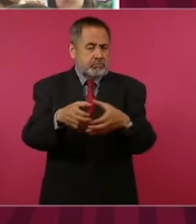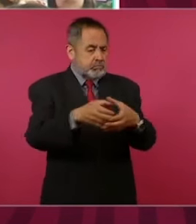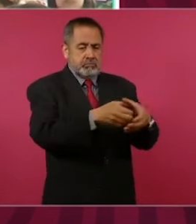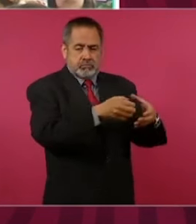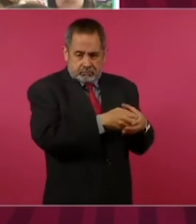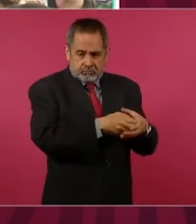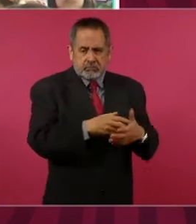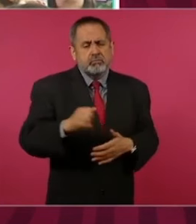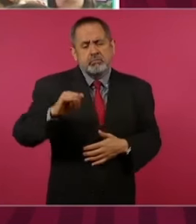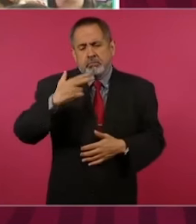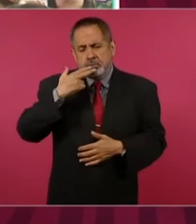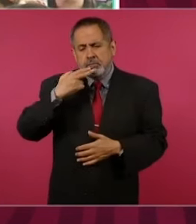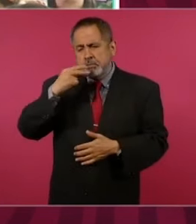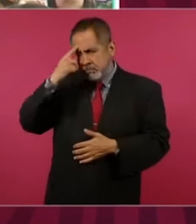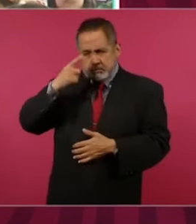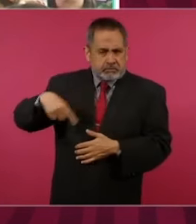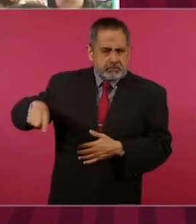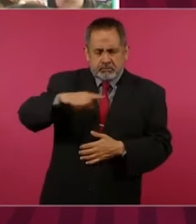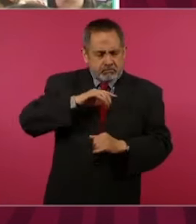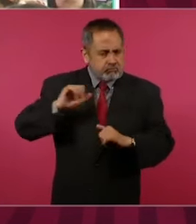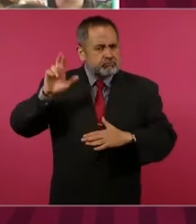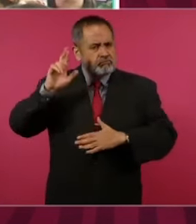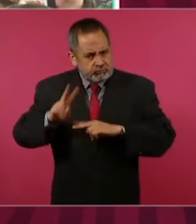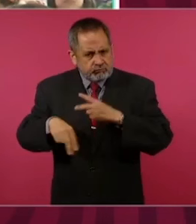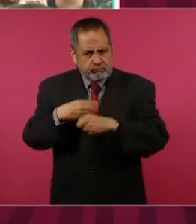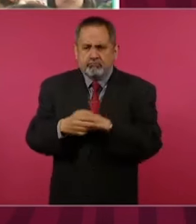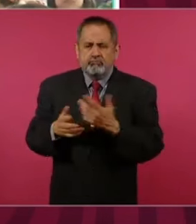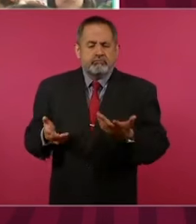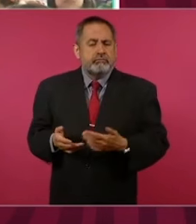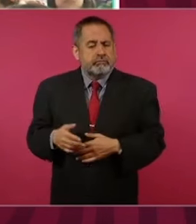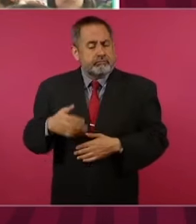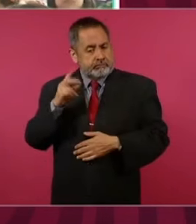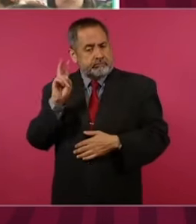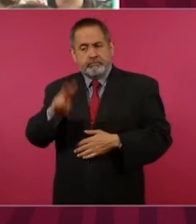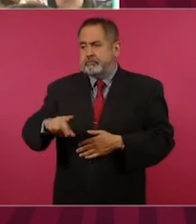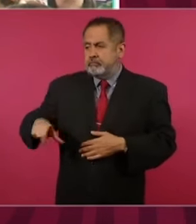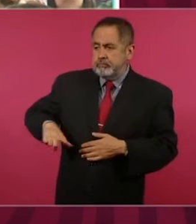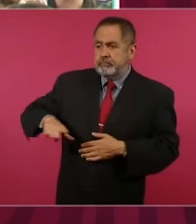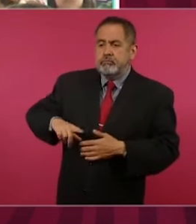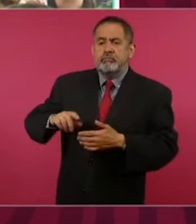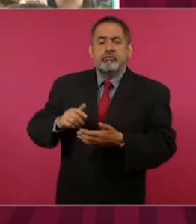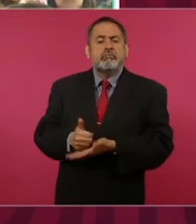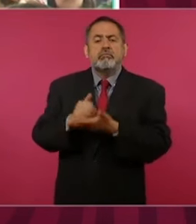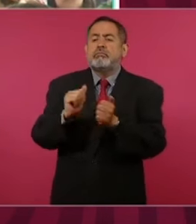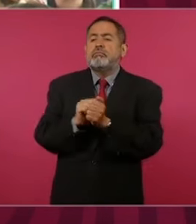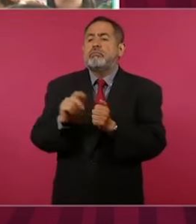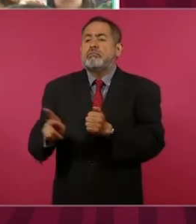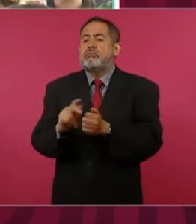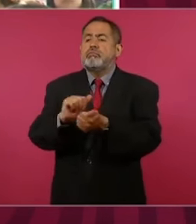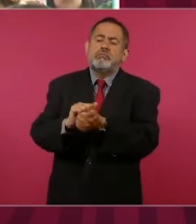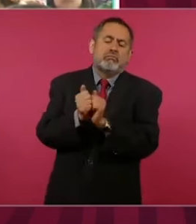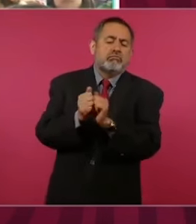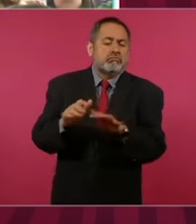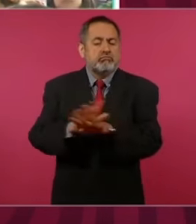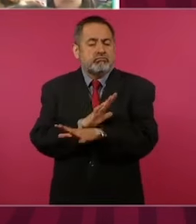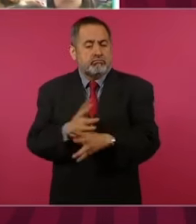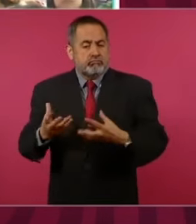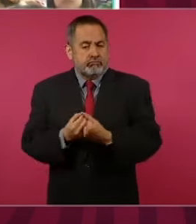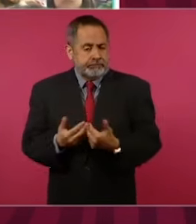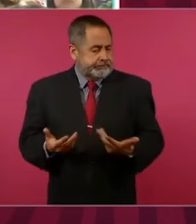ciudadana, refrendar el compromiso de este gobierno transformador con el pueblo. Y la tarea de los comités lo